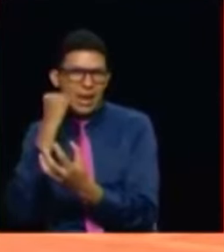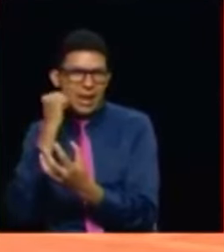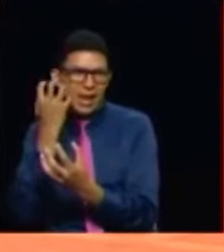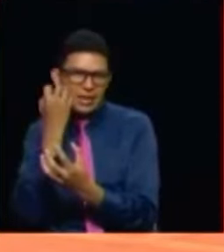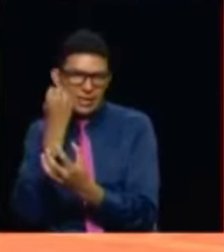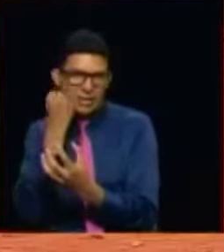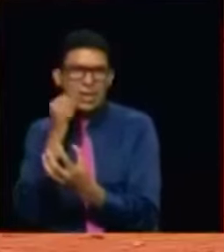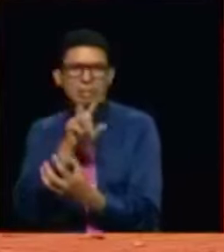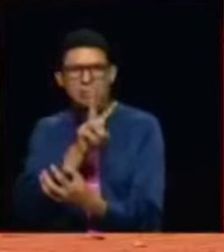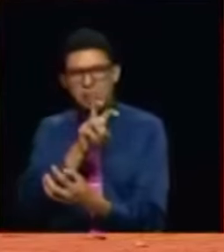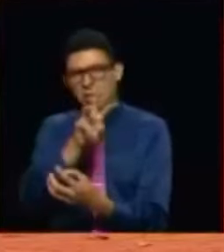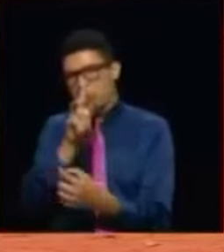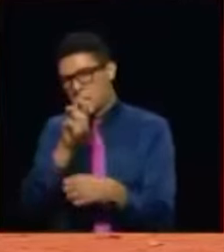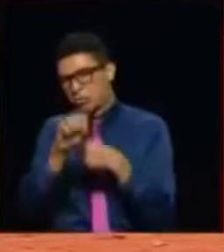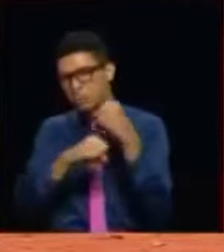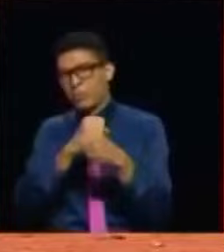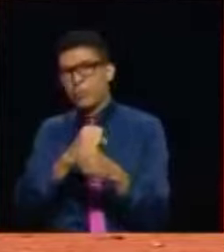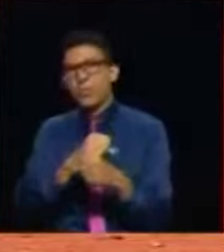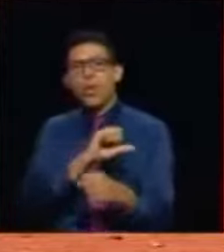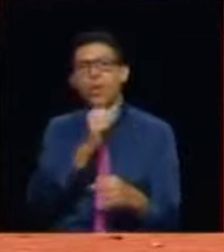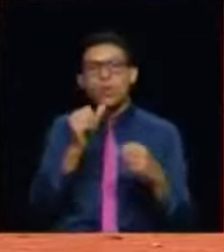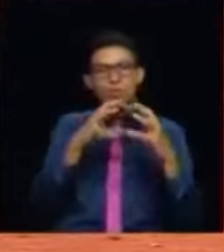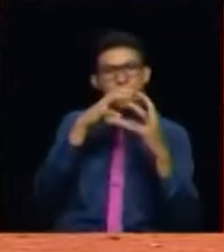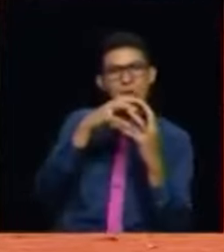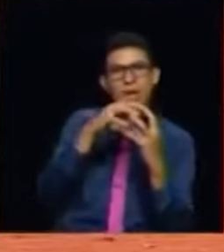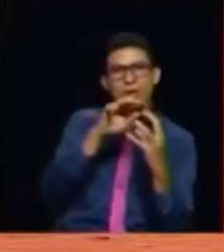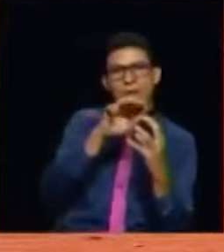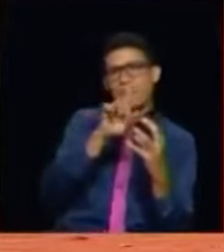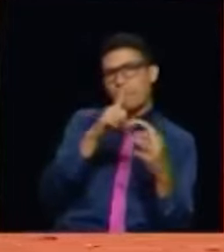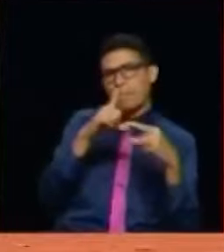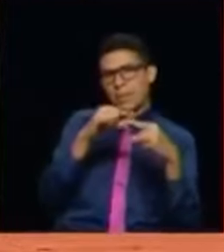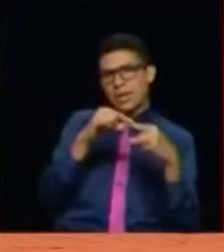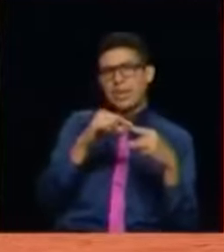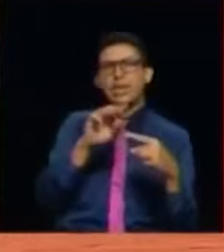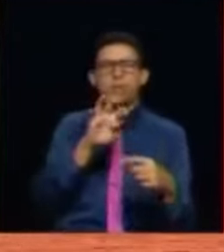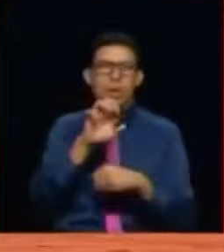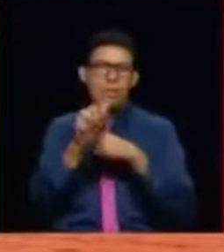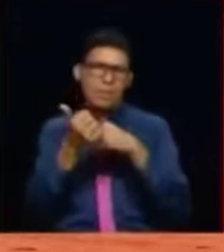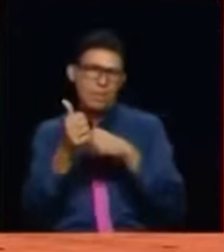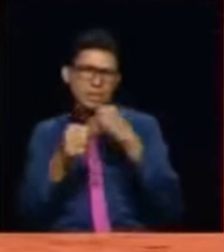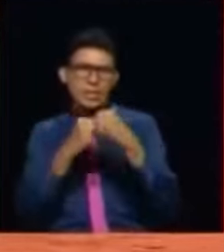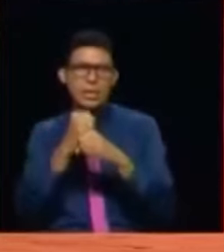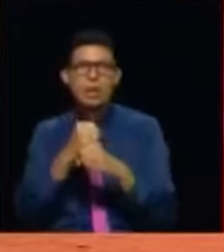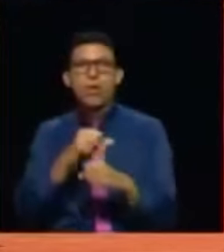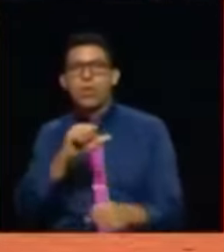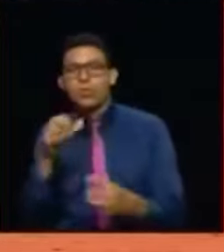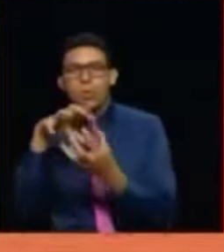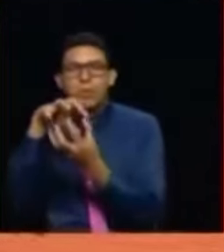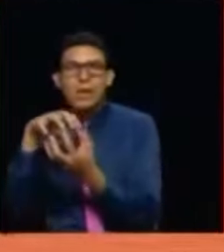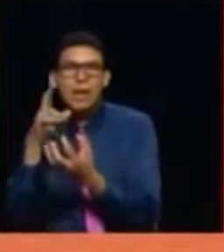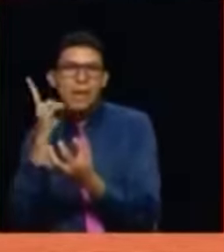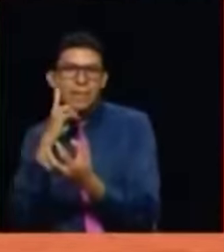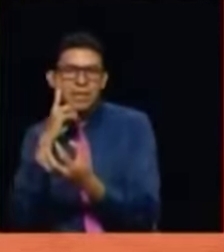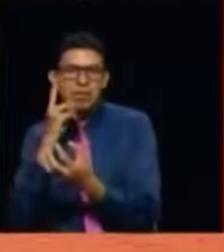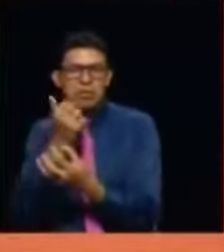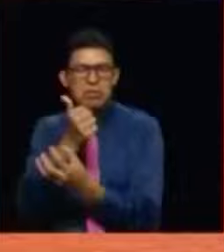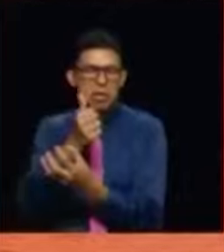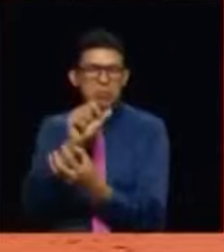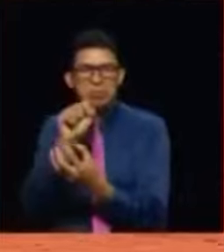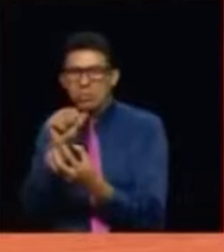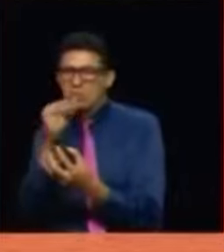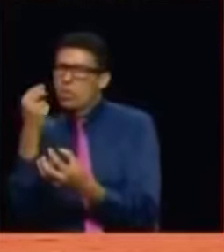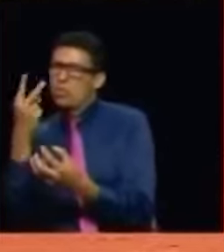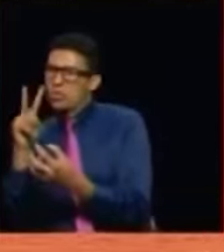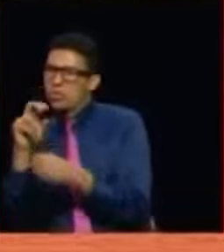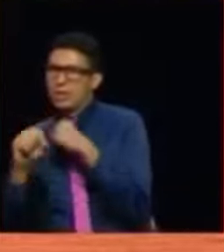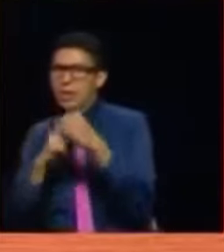8 años. Está bola verde, que niños de 9 y 10 años. Y después está bola amarilla, que son niños entre los 10, 11 y 12 años aproximadamente.